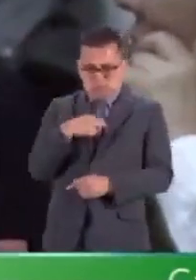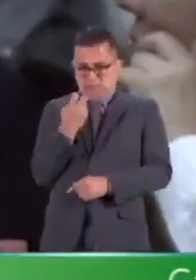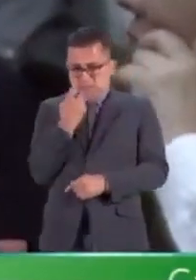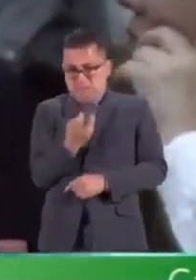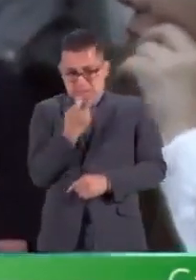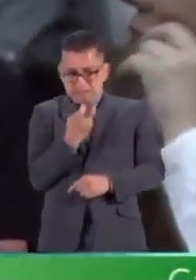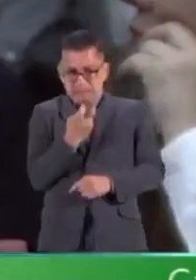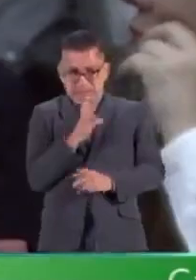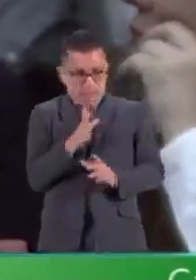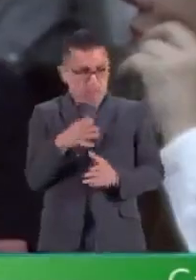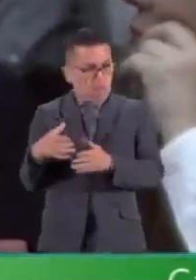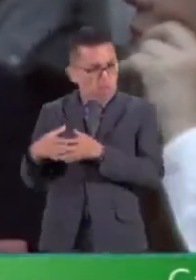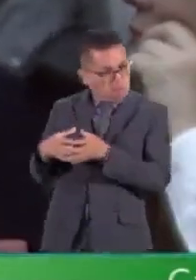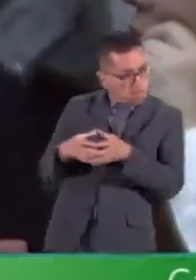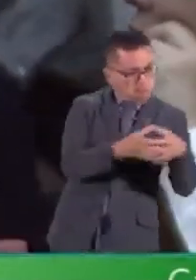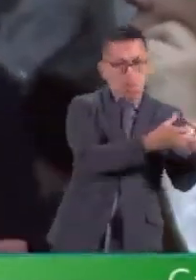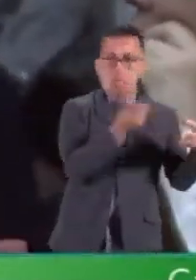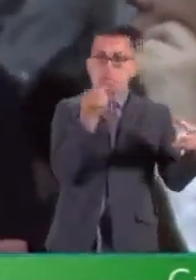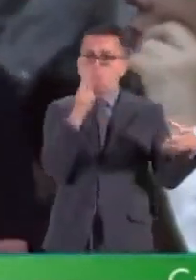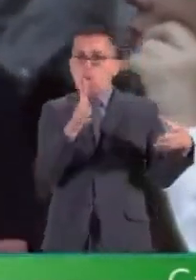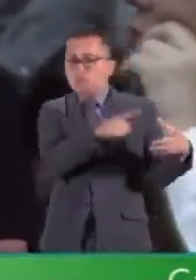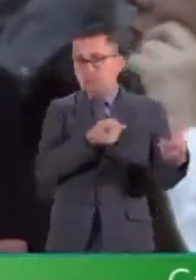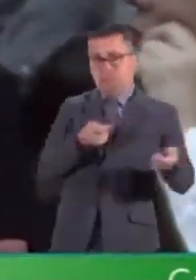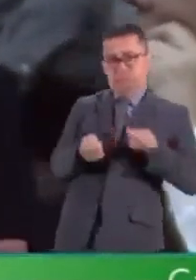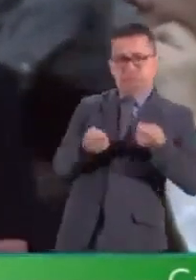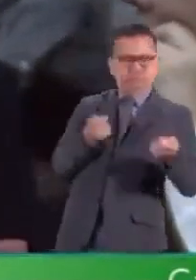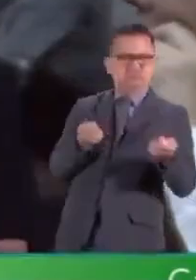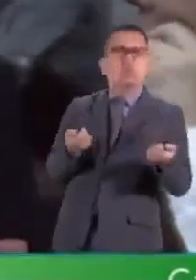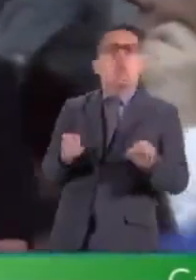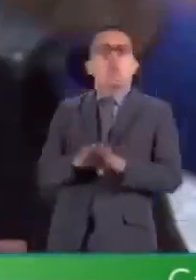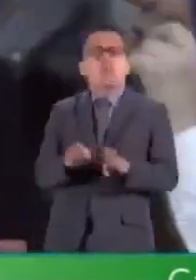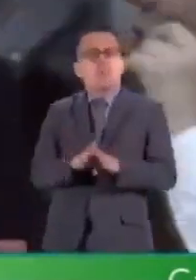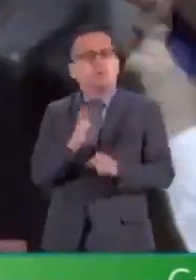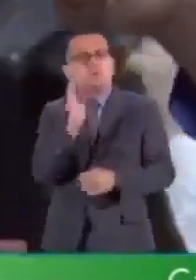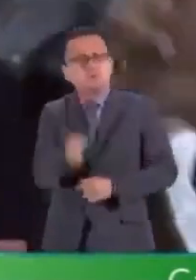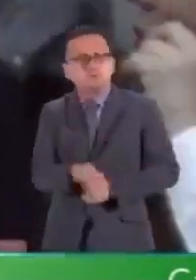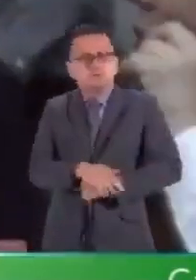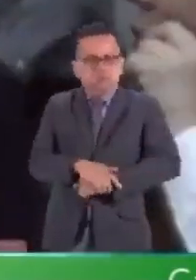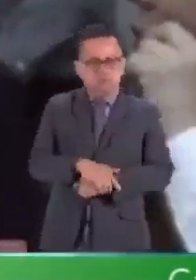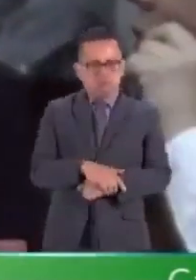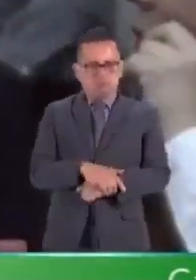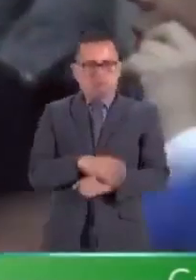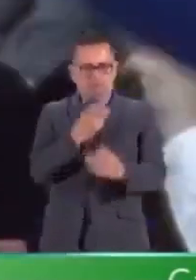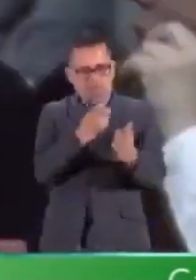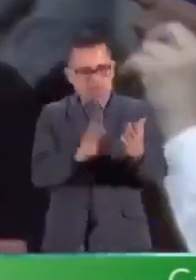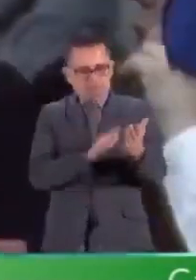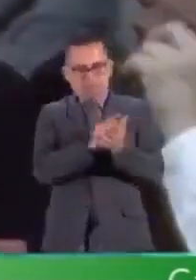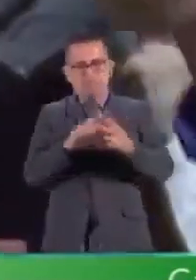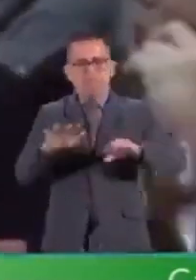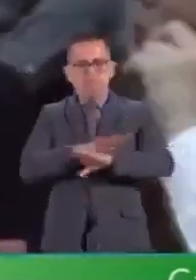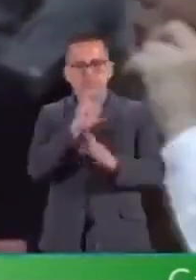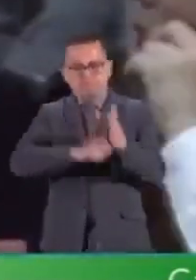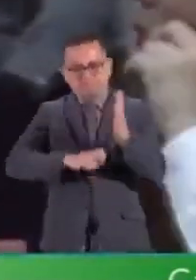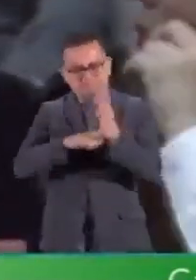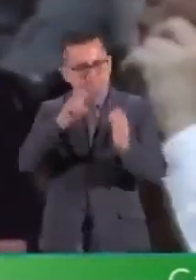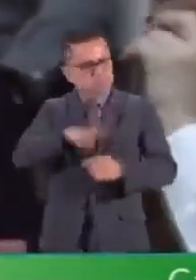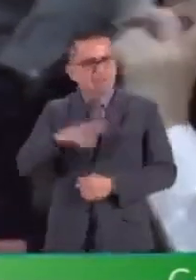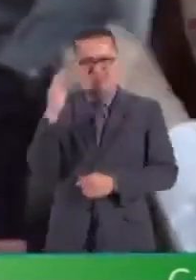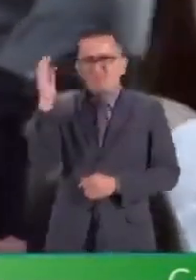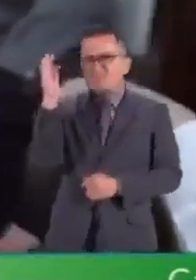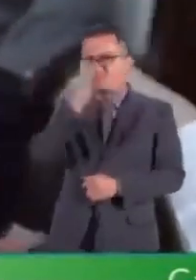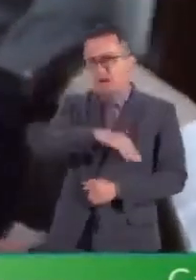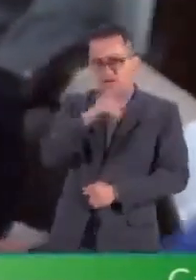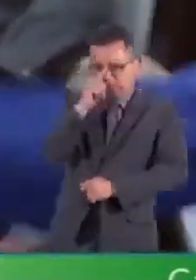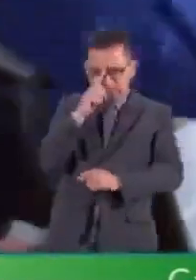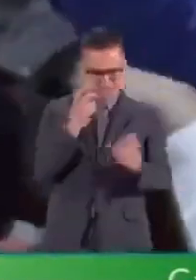la centralización del poder? Esta reforma no solo es falsa, no solo es inviable, sino